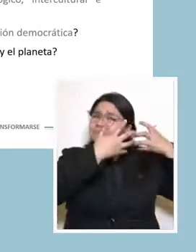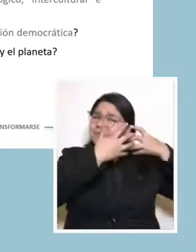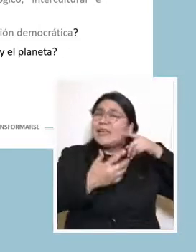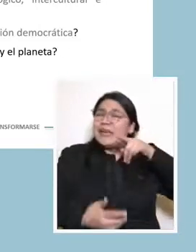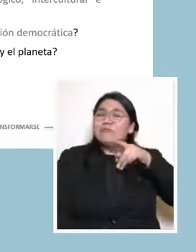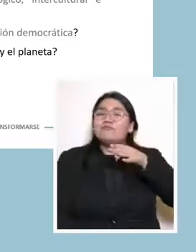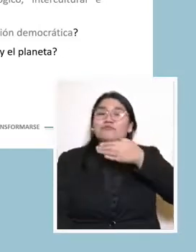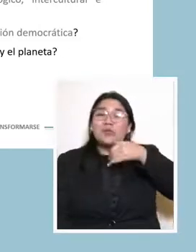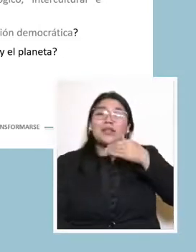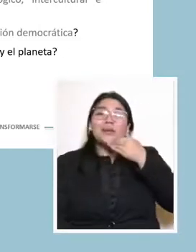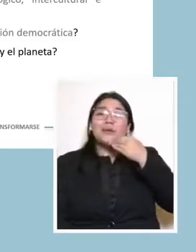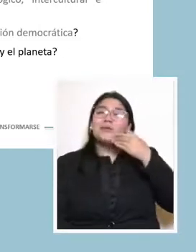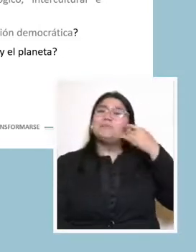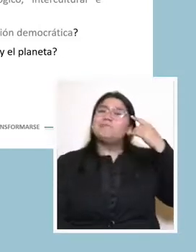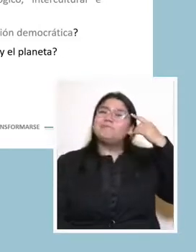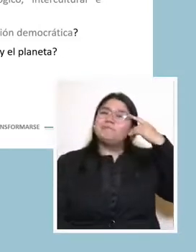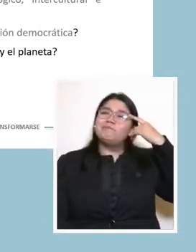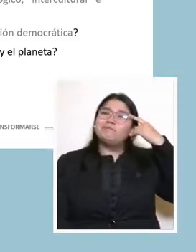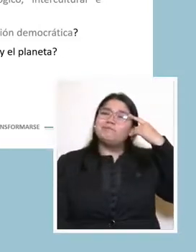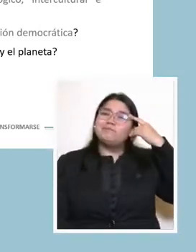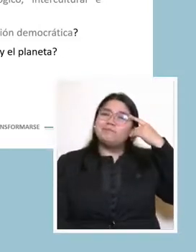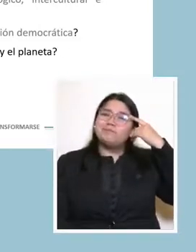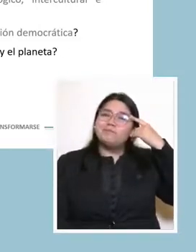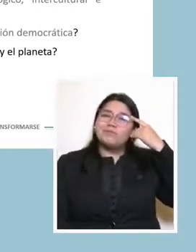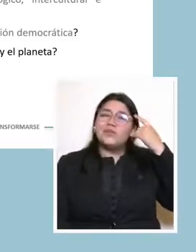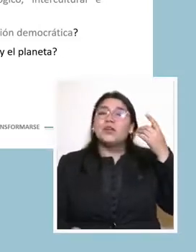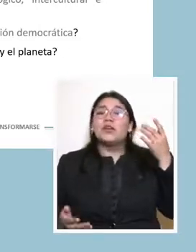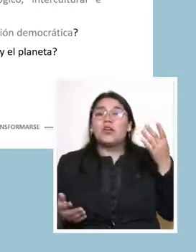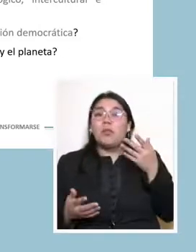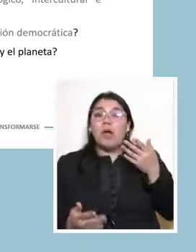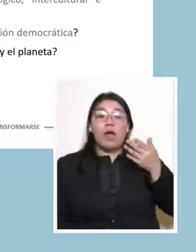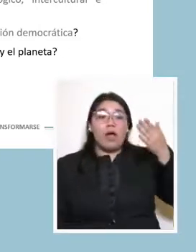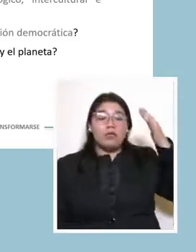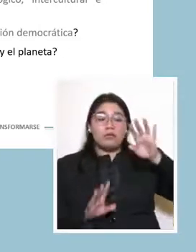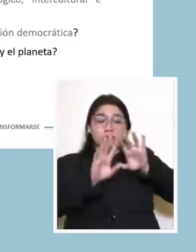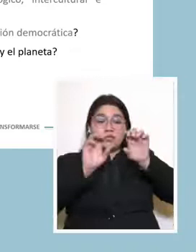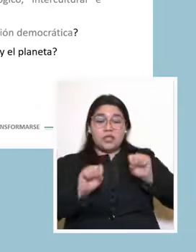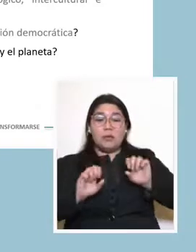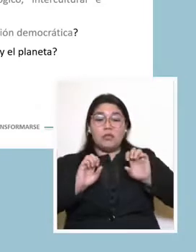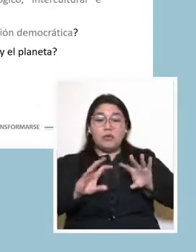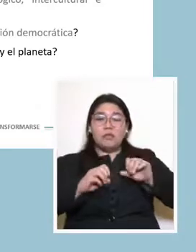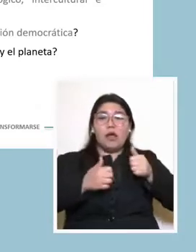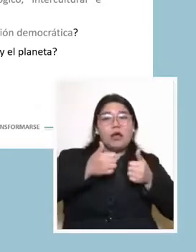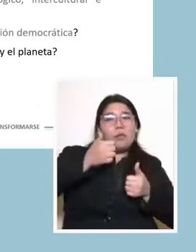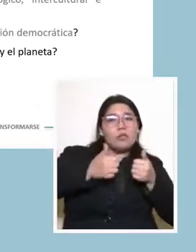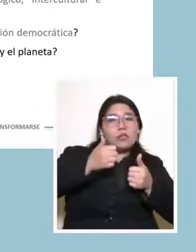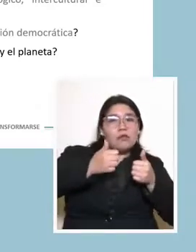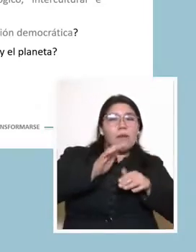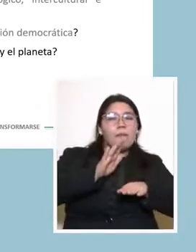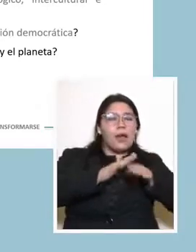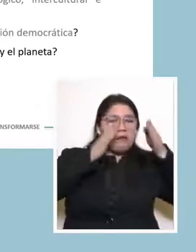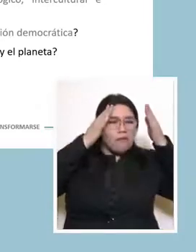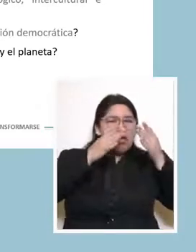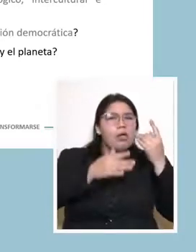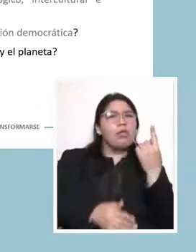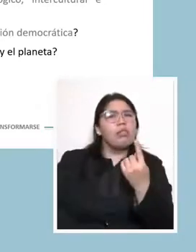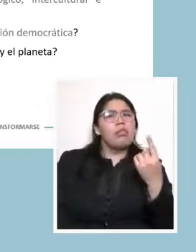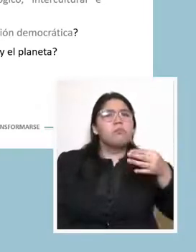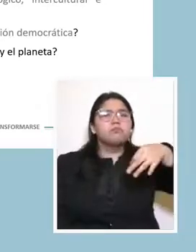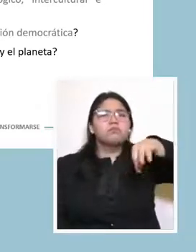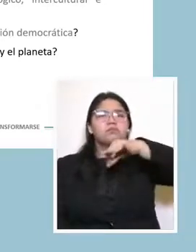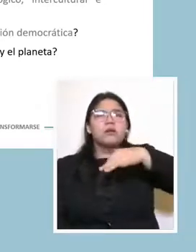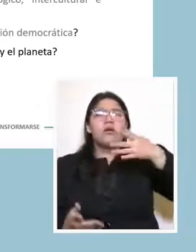preguntamos, ¿cómo caminar desde un sistema competitivo que permea la individualidad a un sistema colectivo